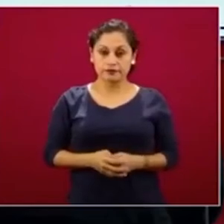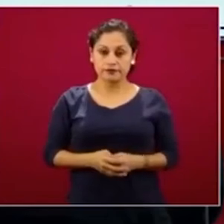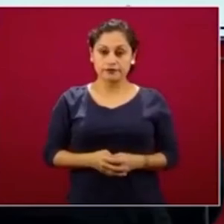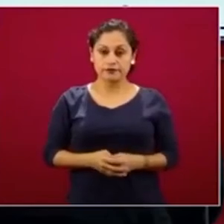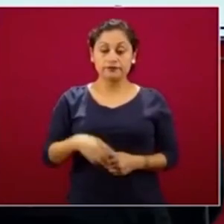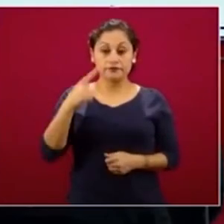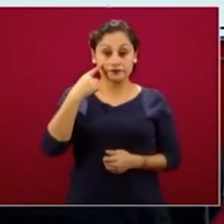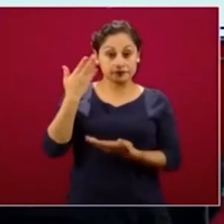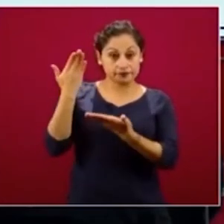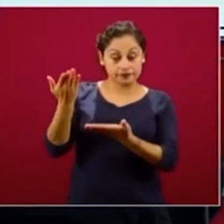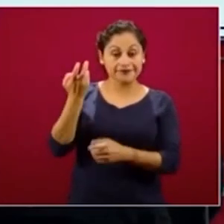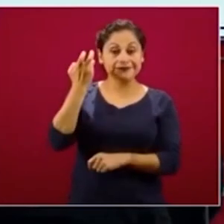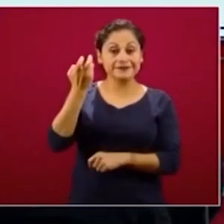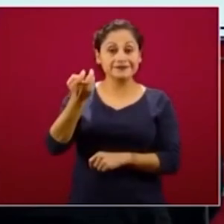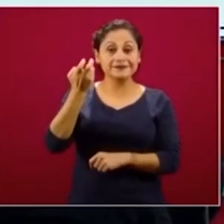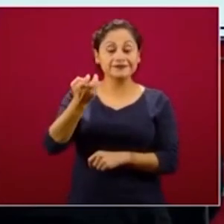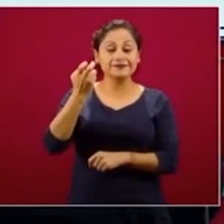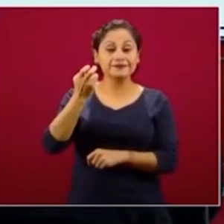Este es el avance que llevamos.